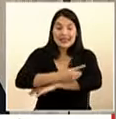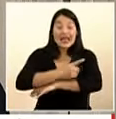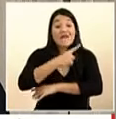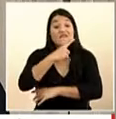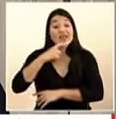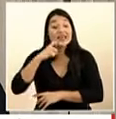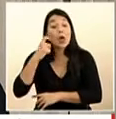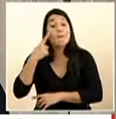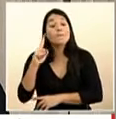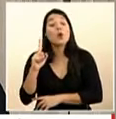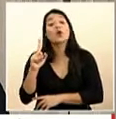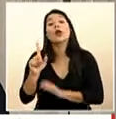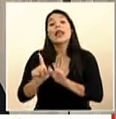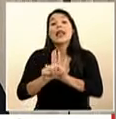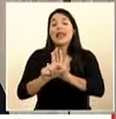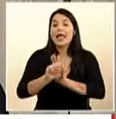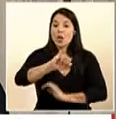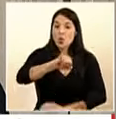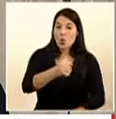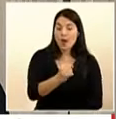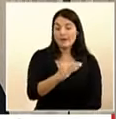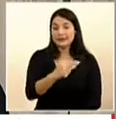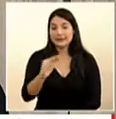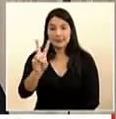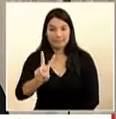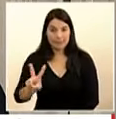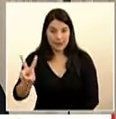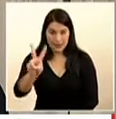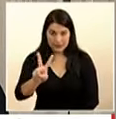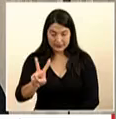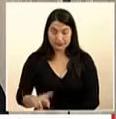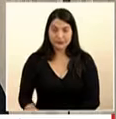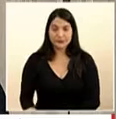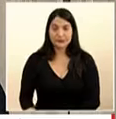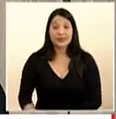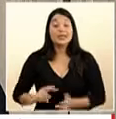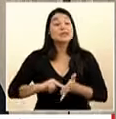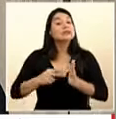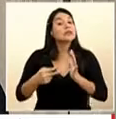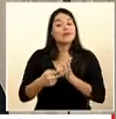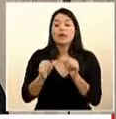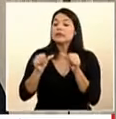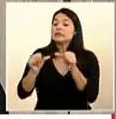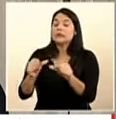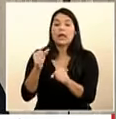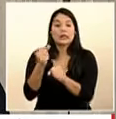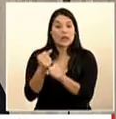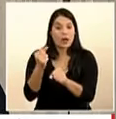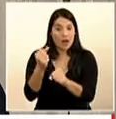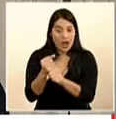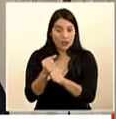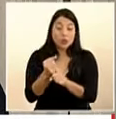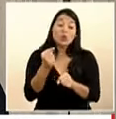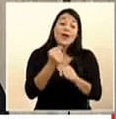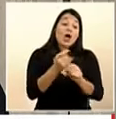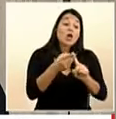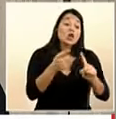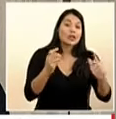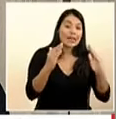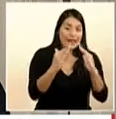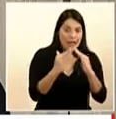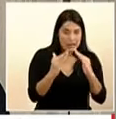por ley son el jueves y el viernes es decir se seguirá trabajando tele trabajando y